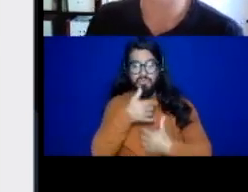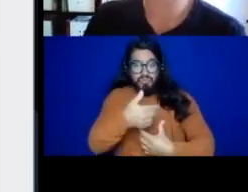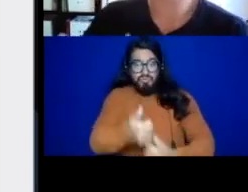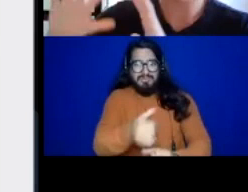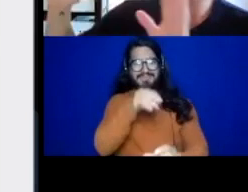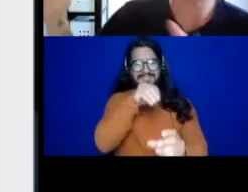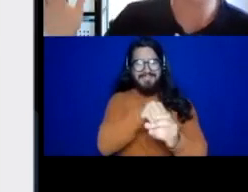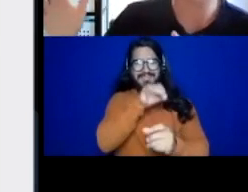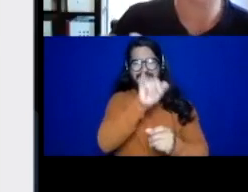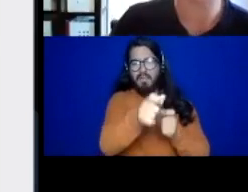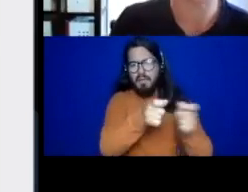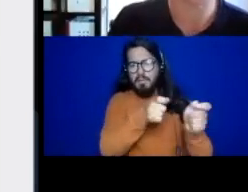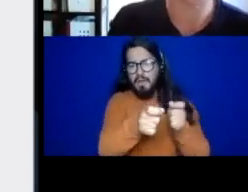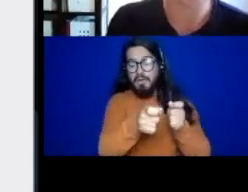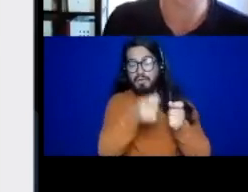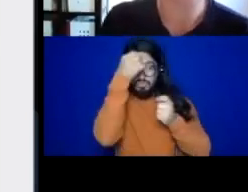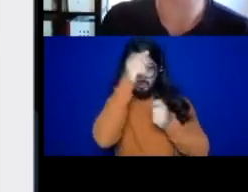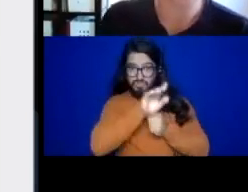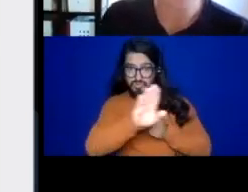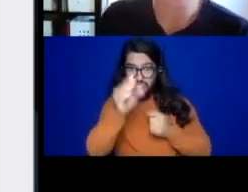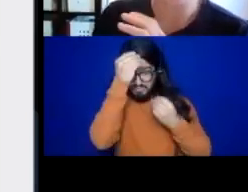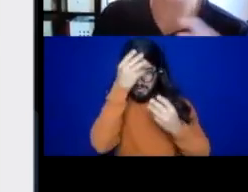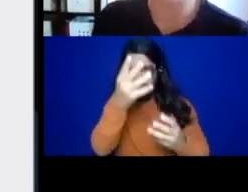¿estás confiando en estos softwares